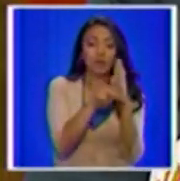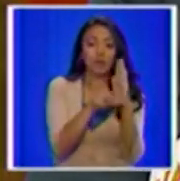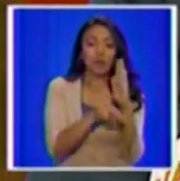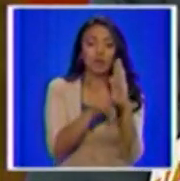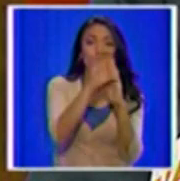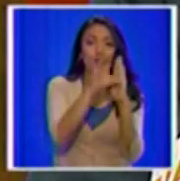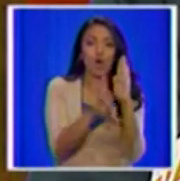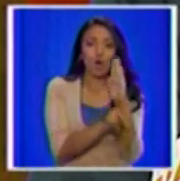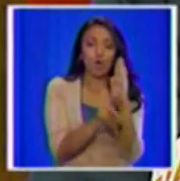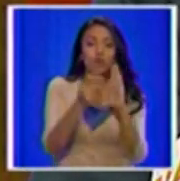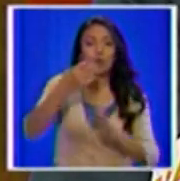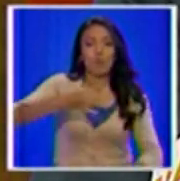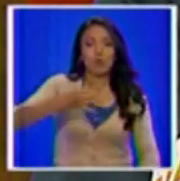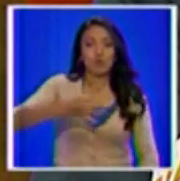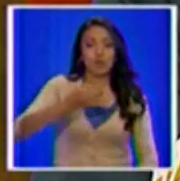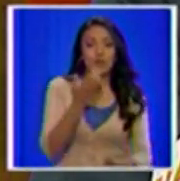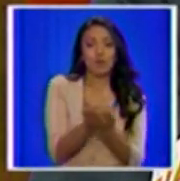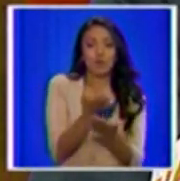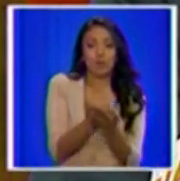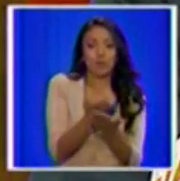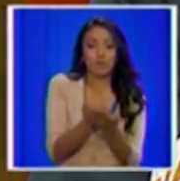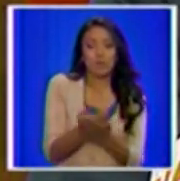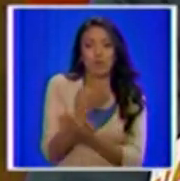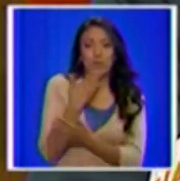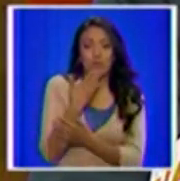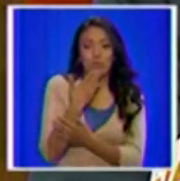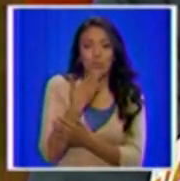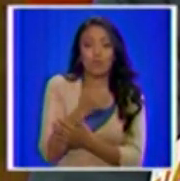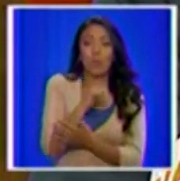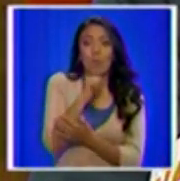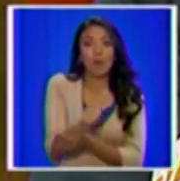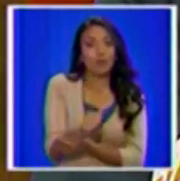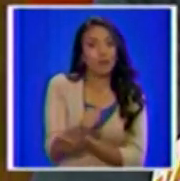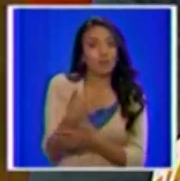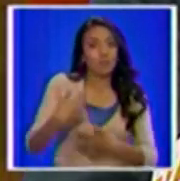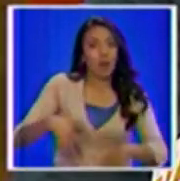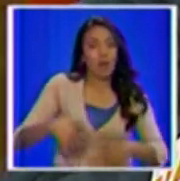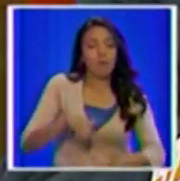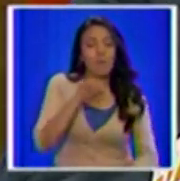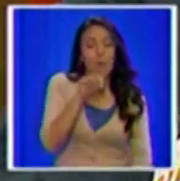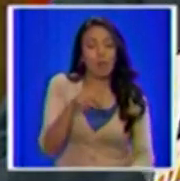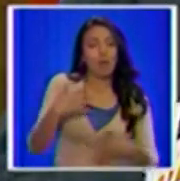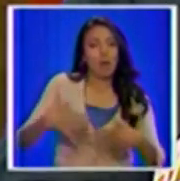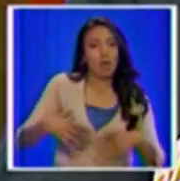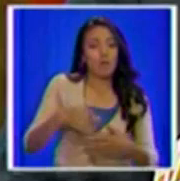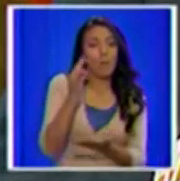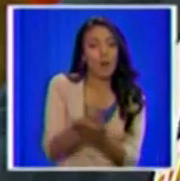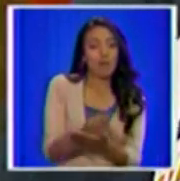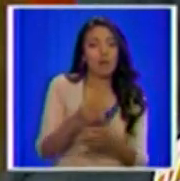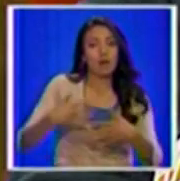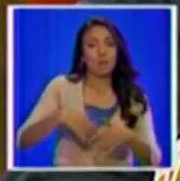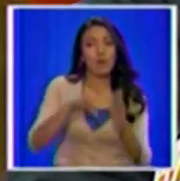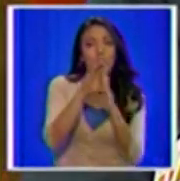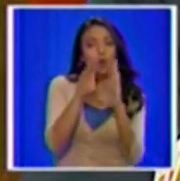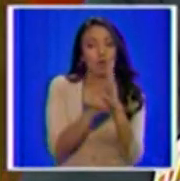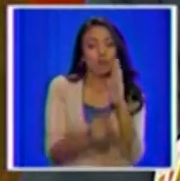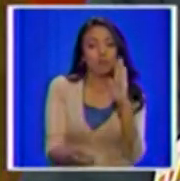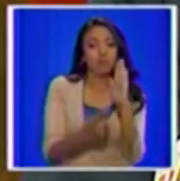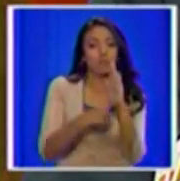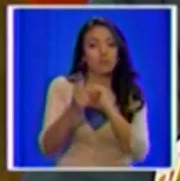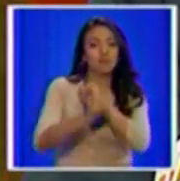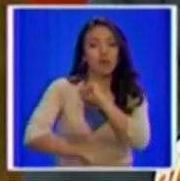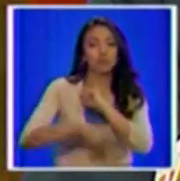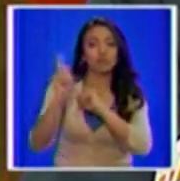Código Orgánico Monetario Financiero como falta grave, ¿sí? Entonces, obviamente hay que aplicar el código y vendrán las